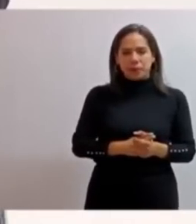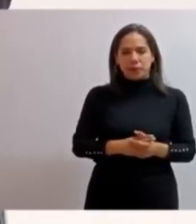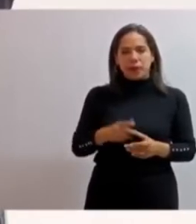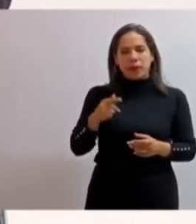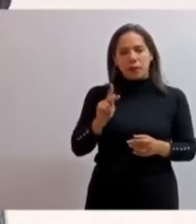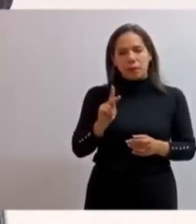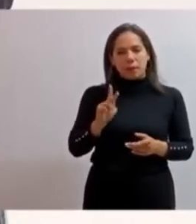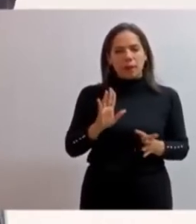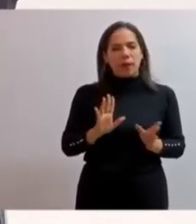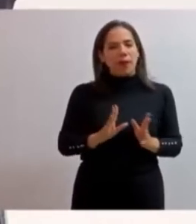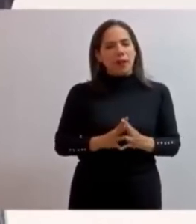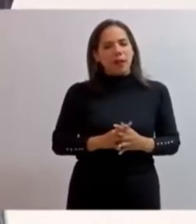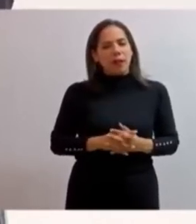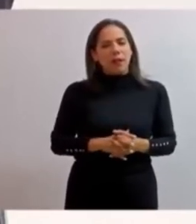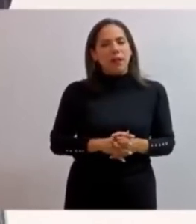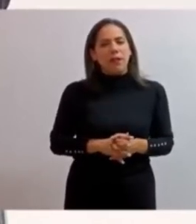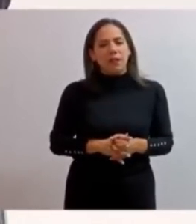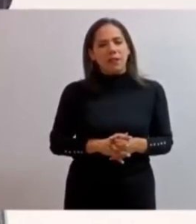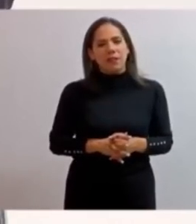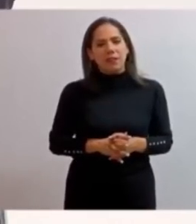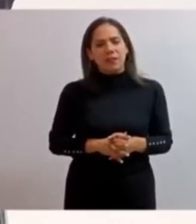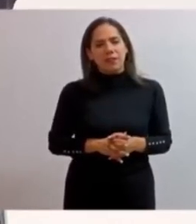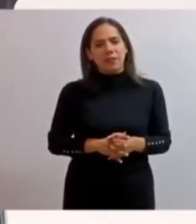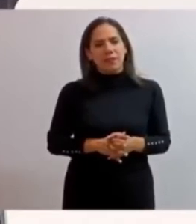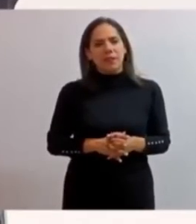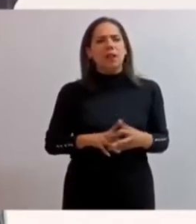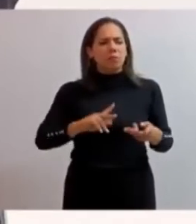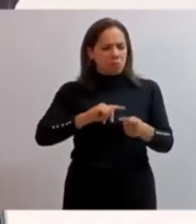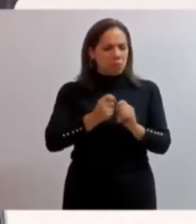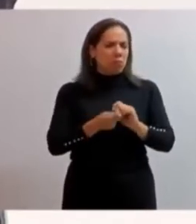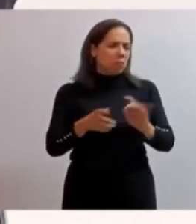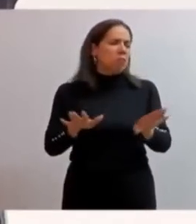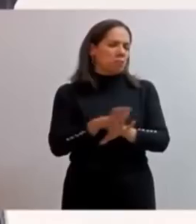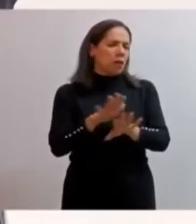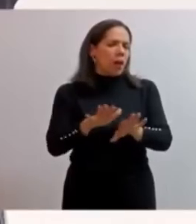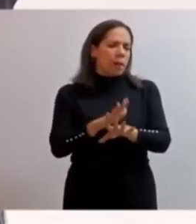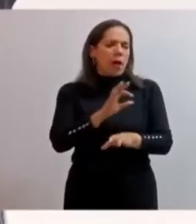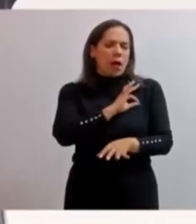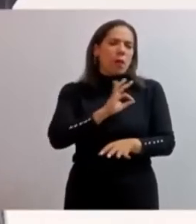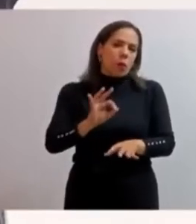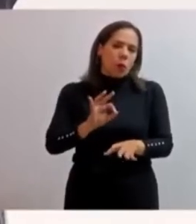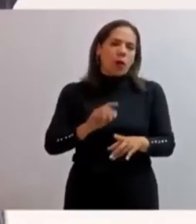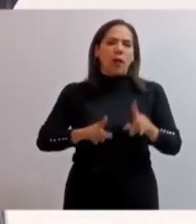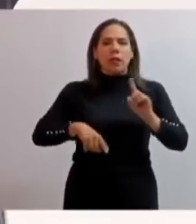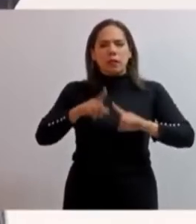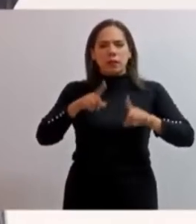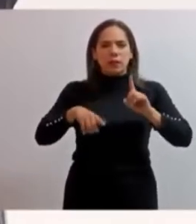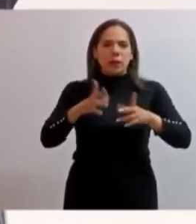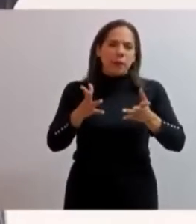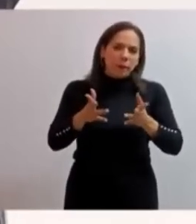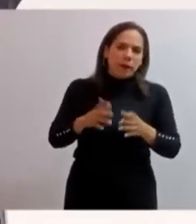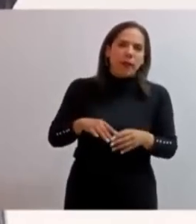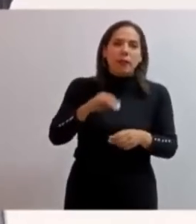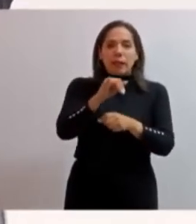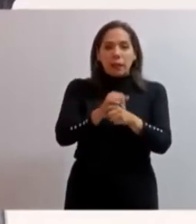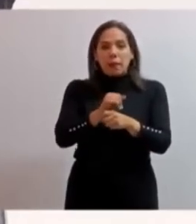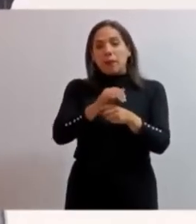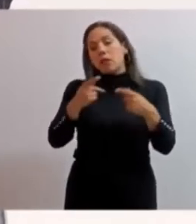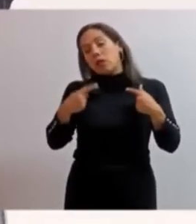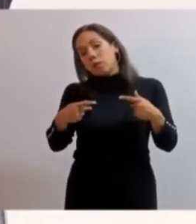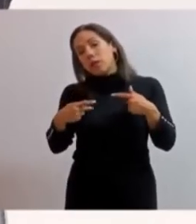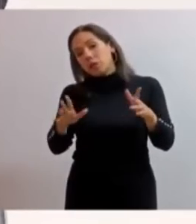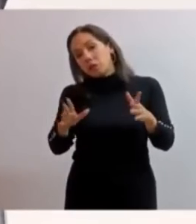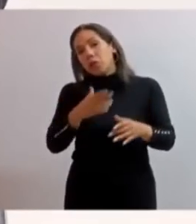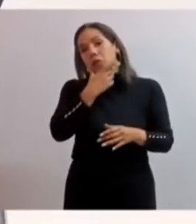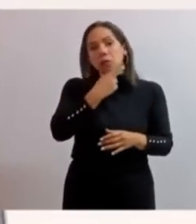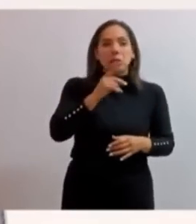Pero, bueno, pues es algo que puede modificarse y que había que platicar con los investigadores, las